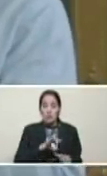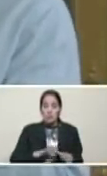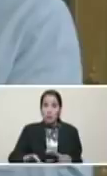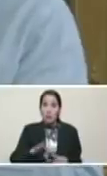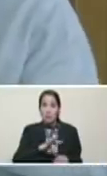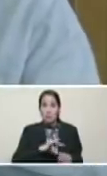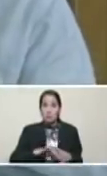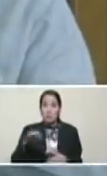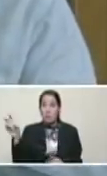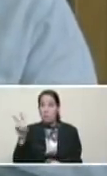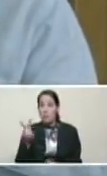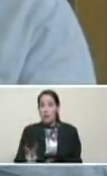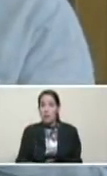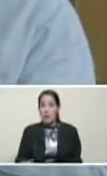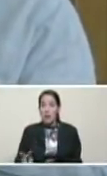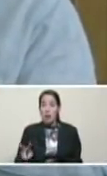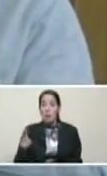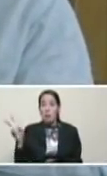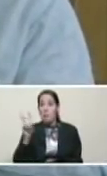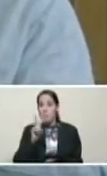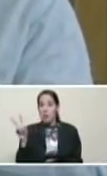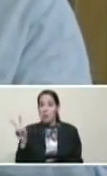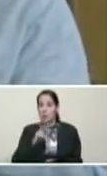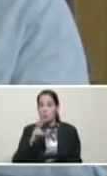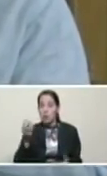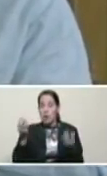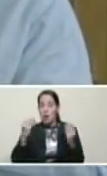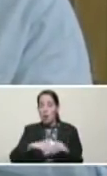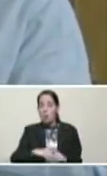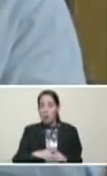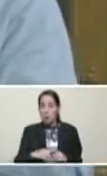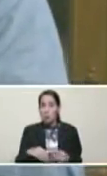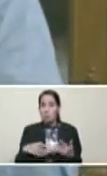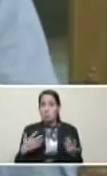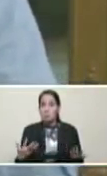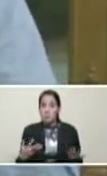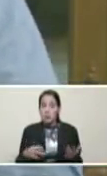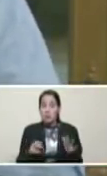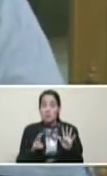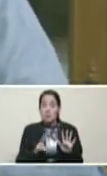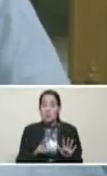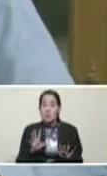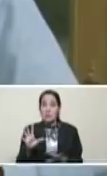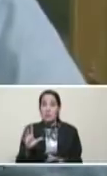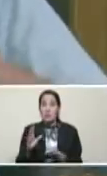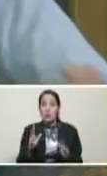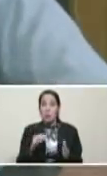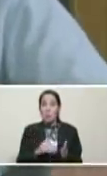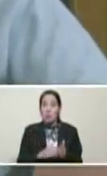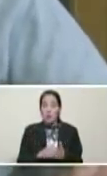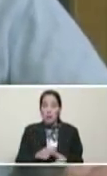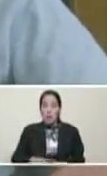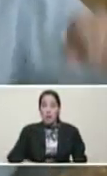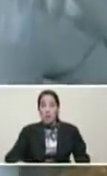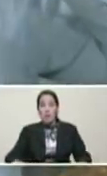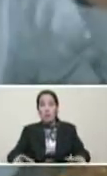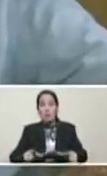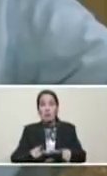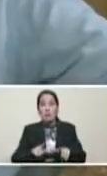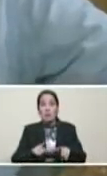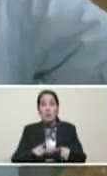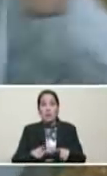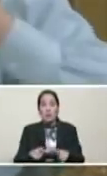vietnam y venezuela esa cosecha nos va a permitir la siembra de 75 mil hectáreas y con esa cosecha